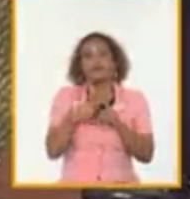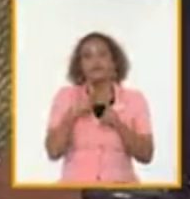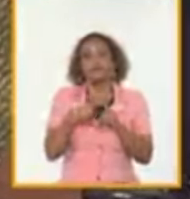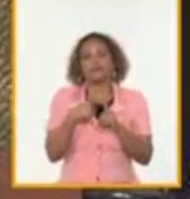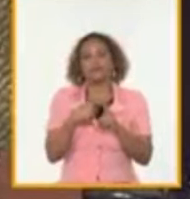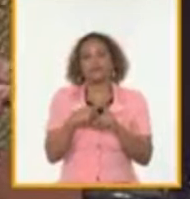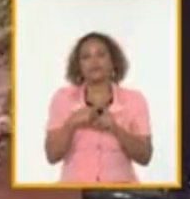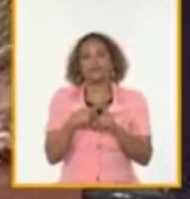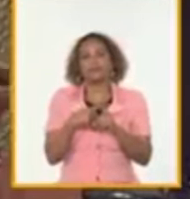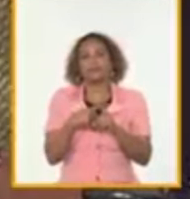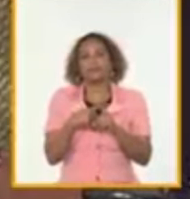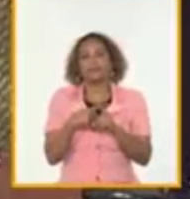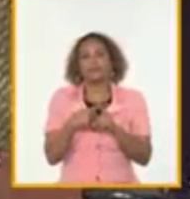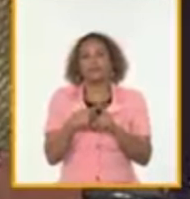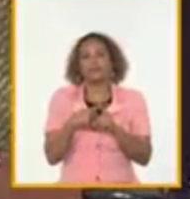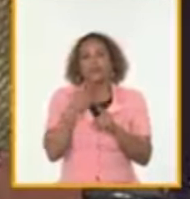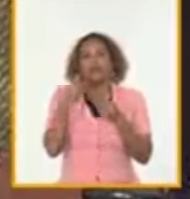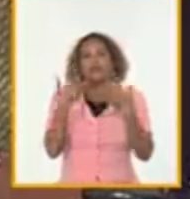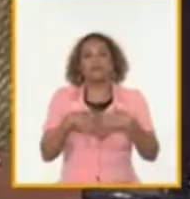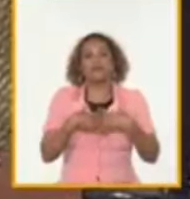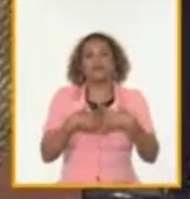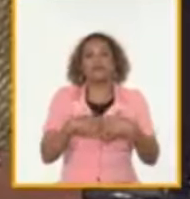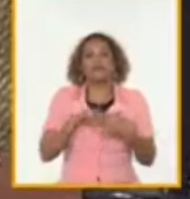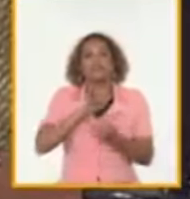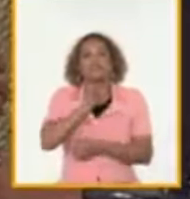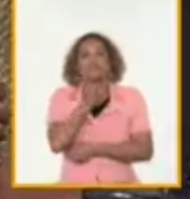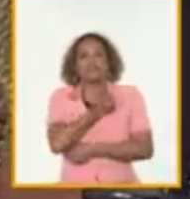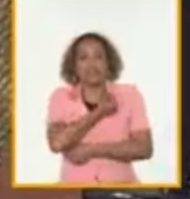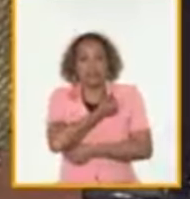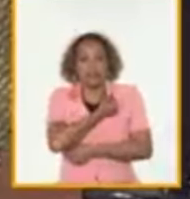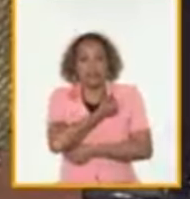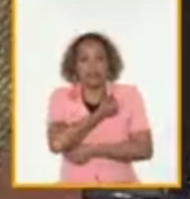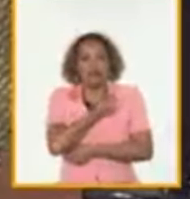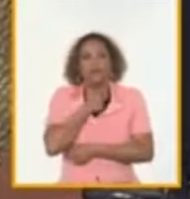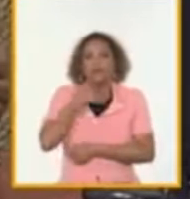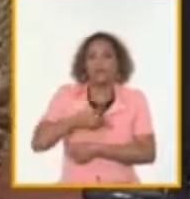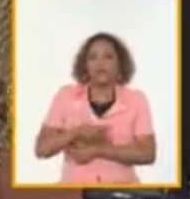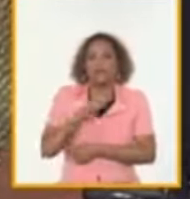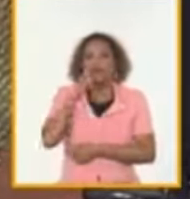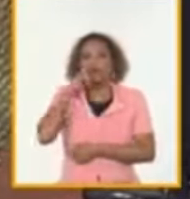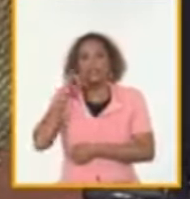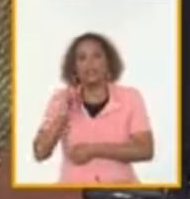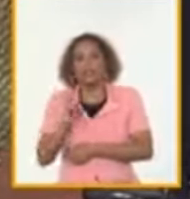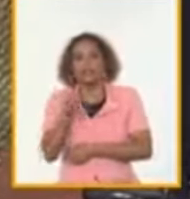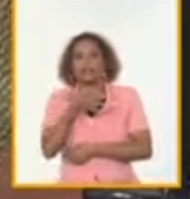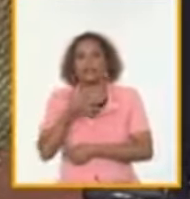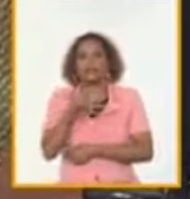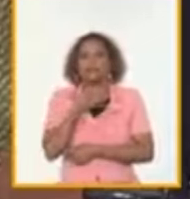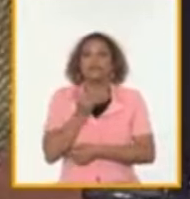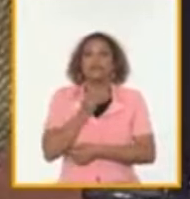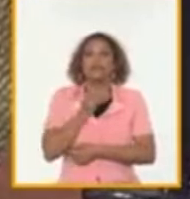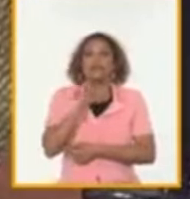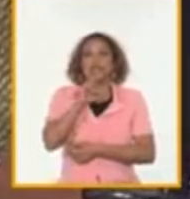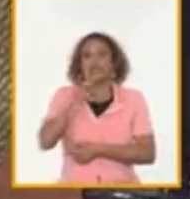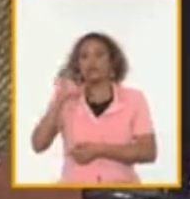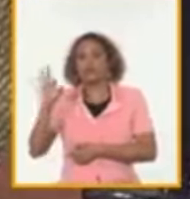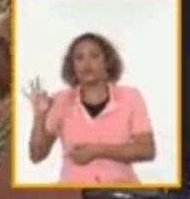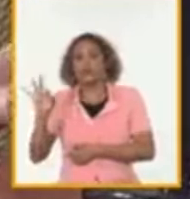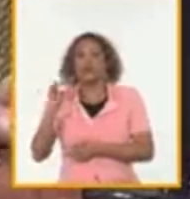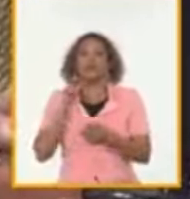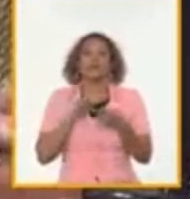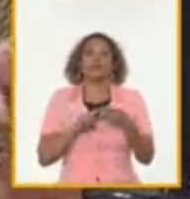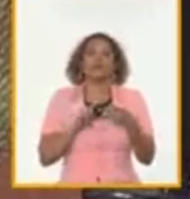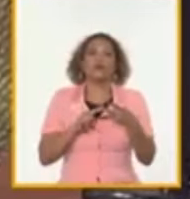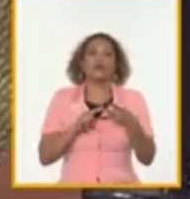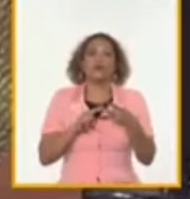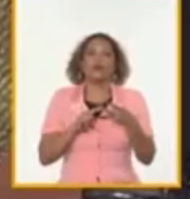unos instantes con el la producción de cerdo tenemos ejemplos en camajuaní tenemos ejemplos en ranchuelo tenemos ejemplos en el